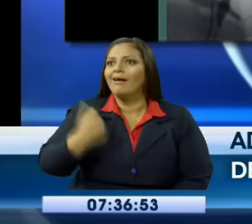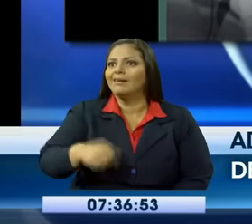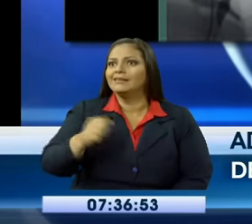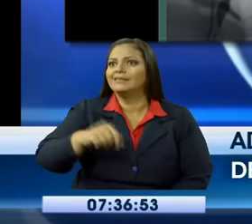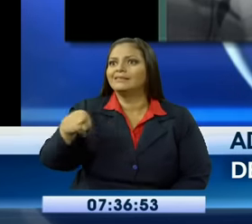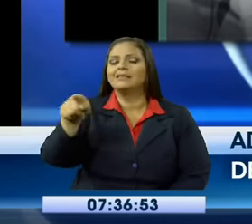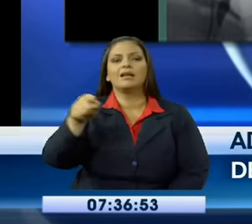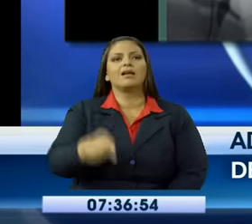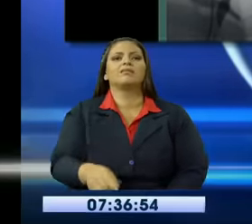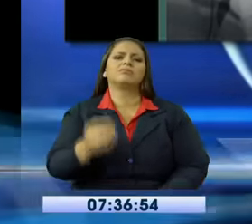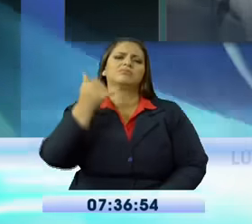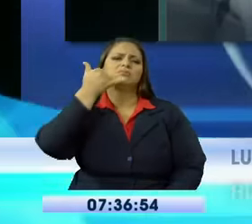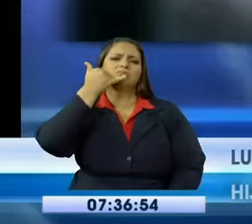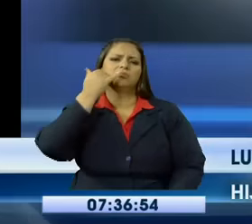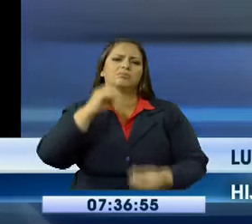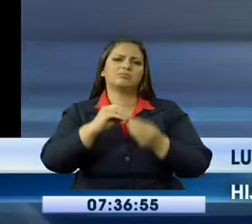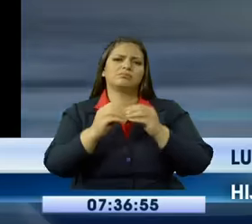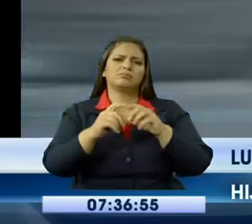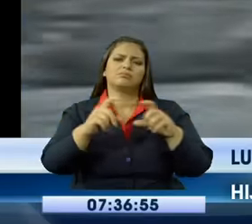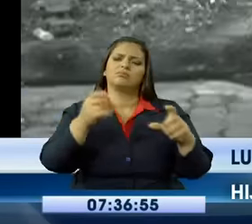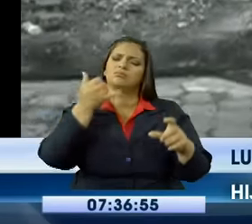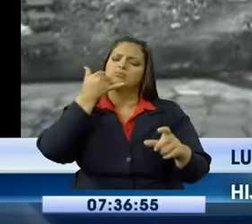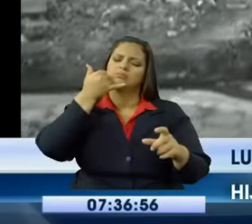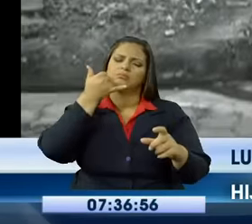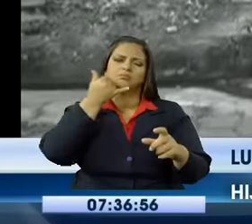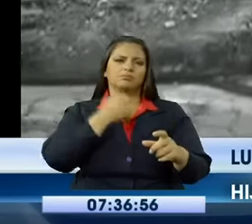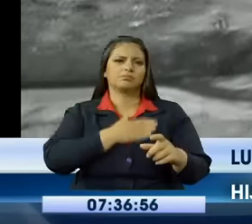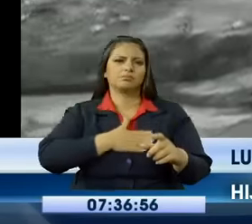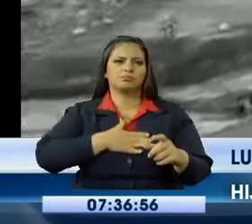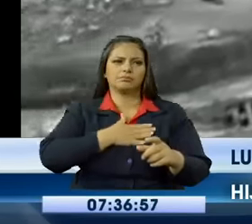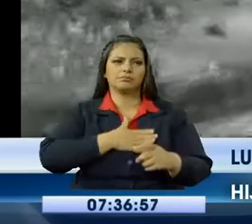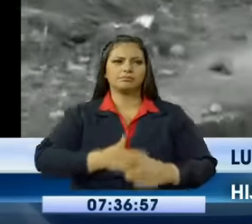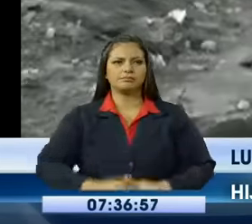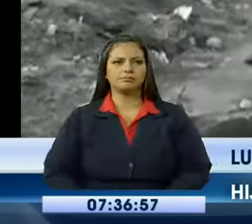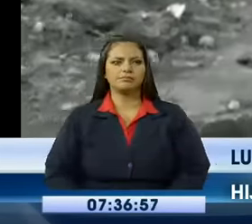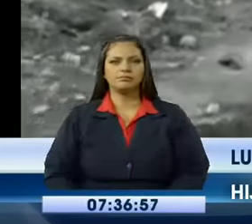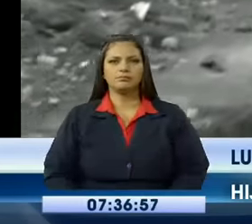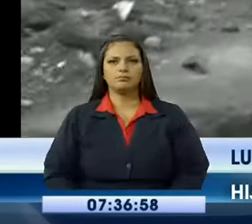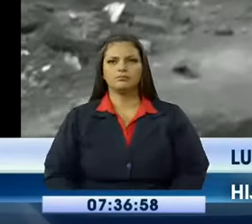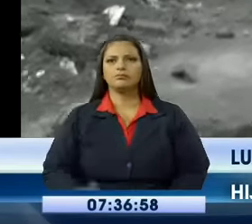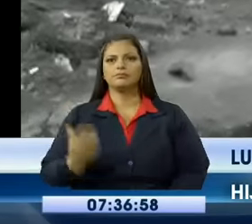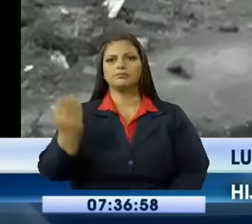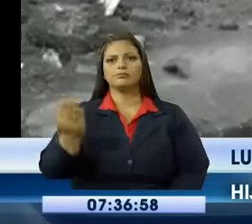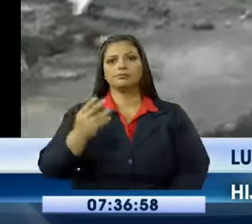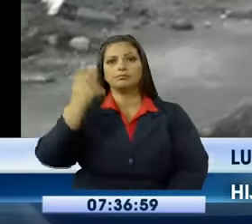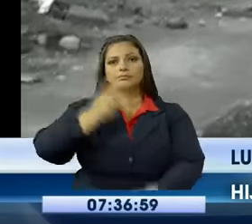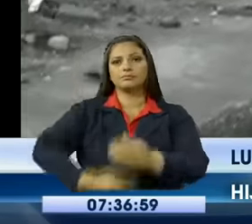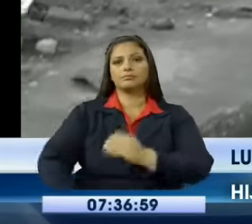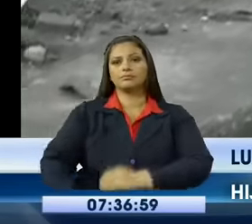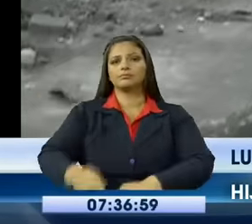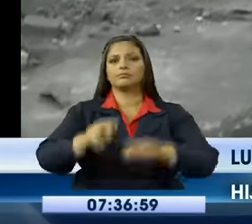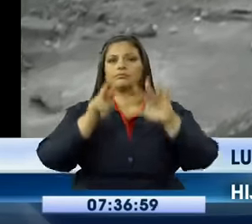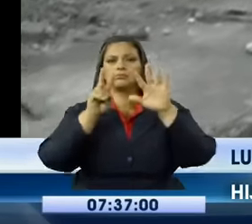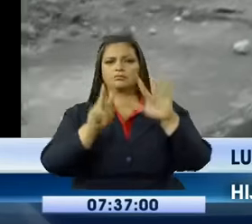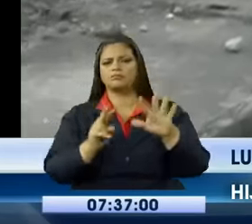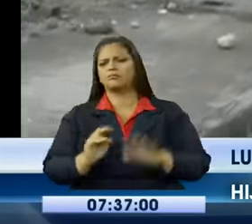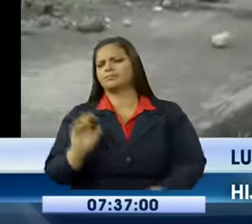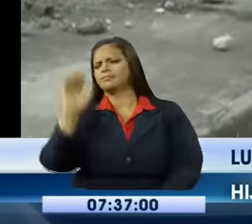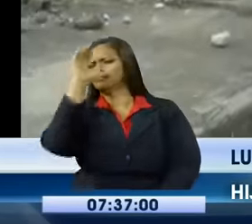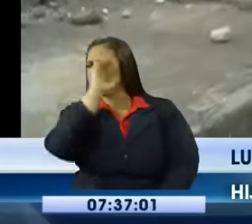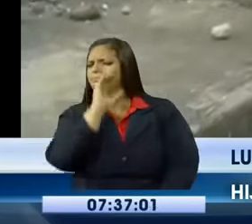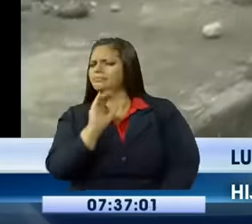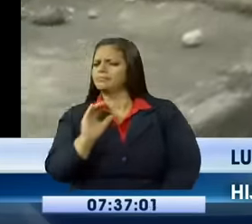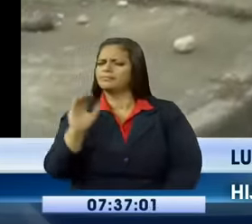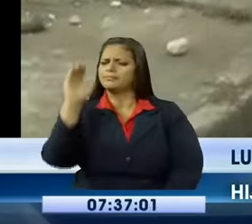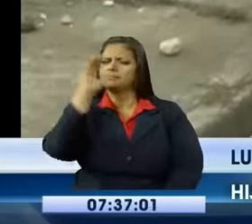hora del día o de la noche. Sus 7 hijos se han hecho la búsqueda en diferentes puntos, tanto en Santo Domingo como en Buena Fe, en